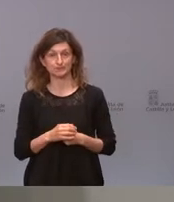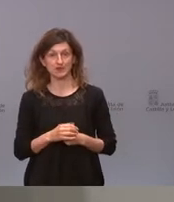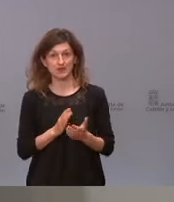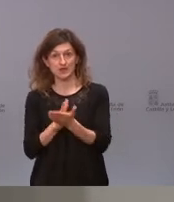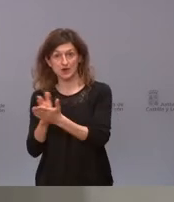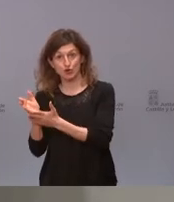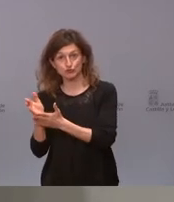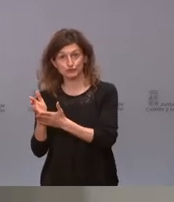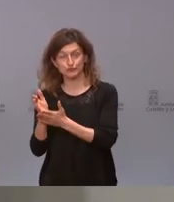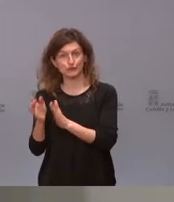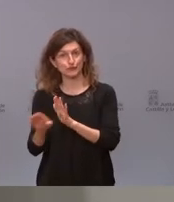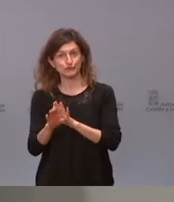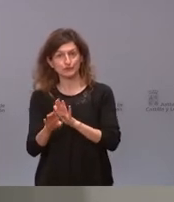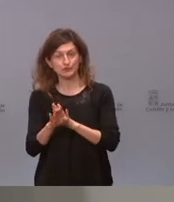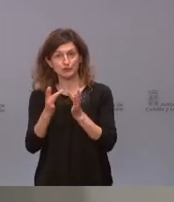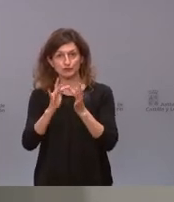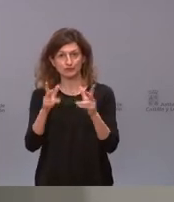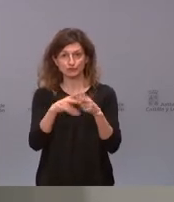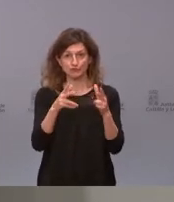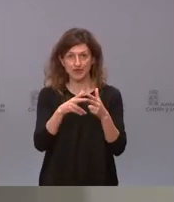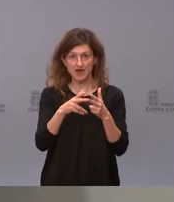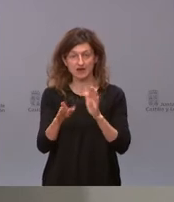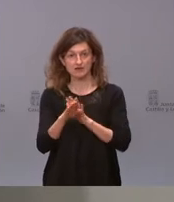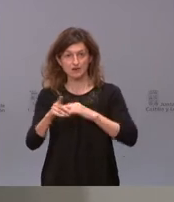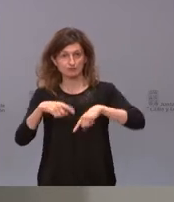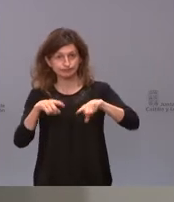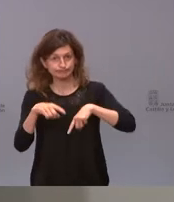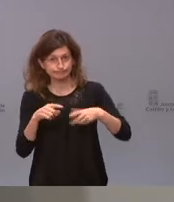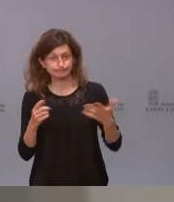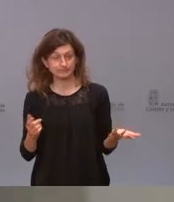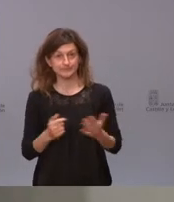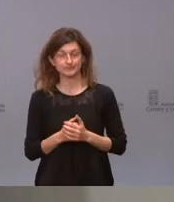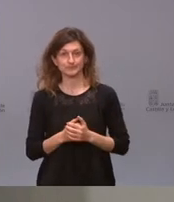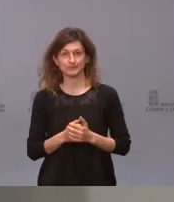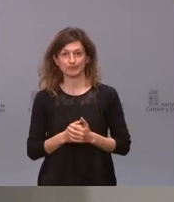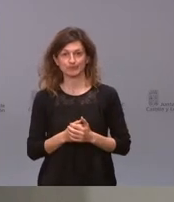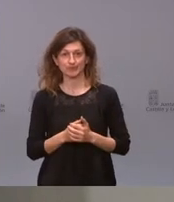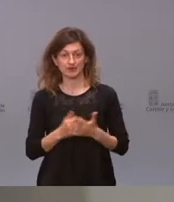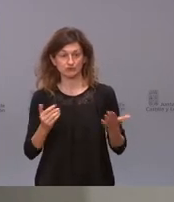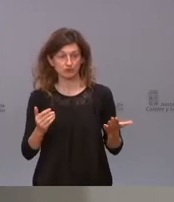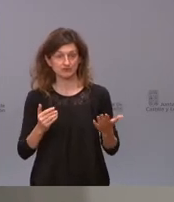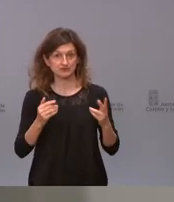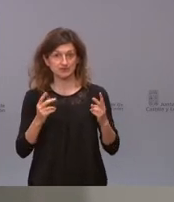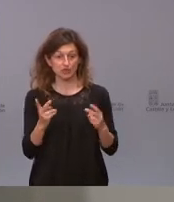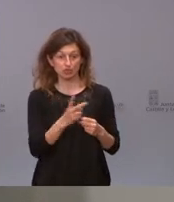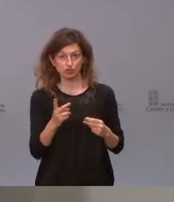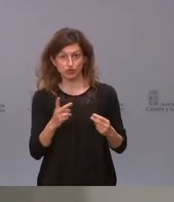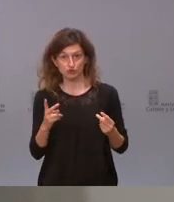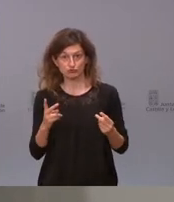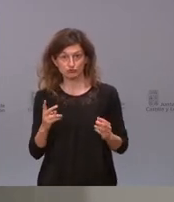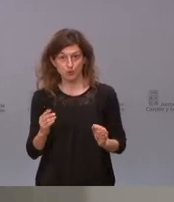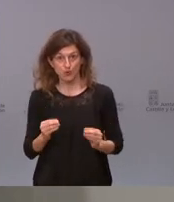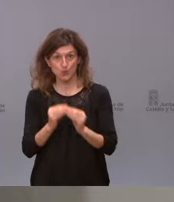parte pues seguimos teniendo contacto social seguimos moviéndonos entonces cuando se produce ese cruce entre esas dos situaciones